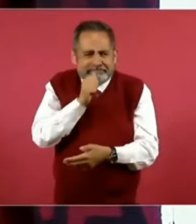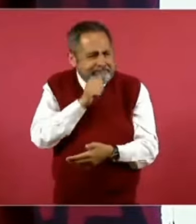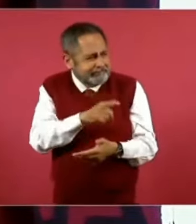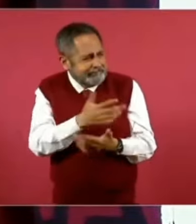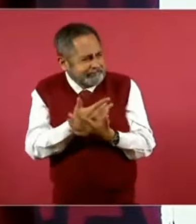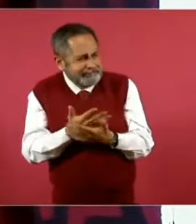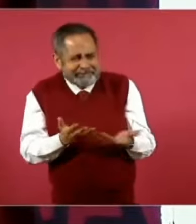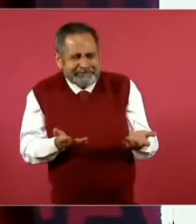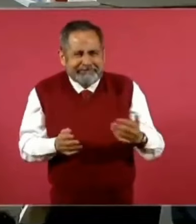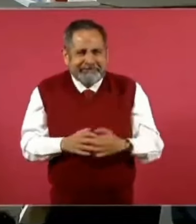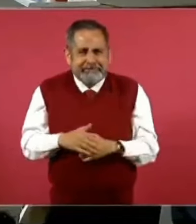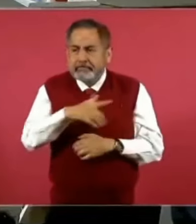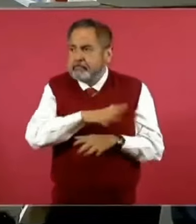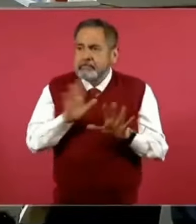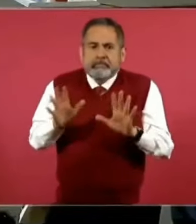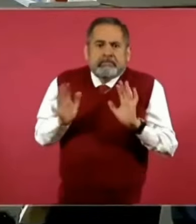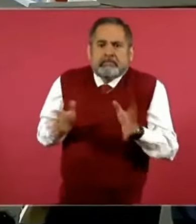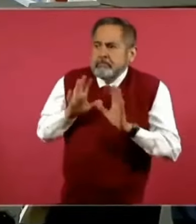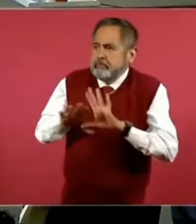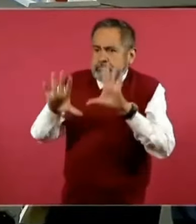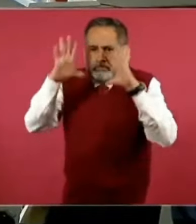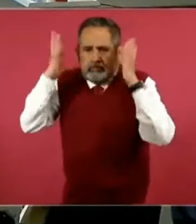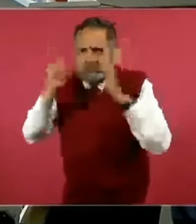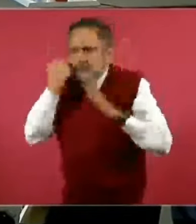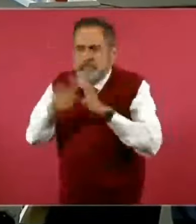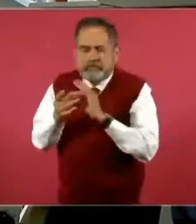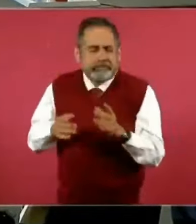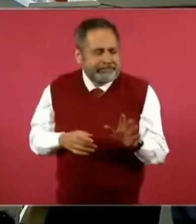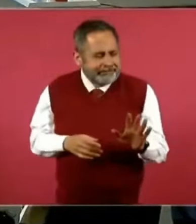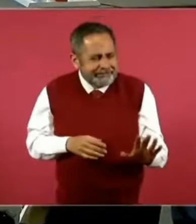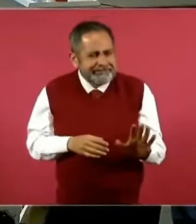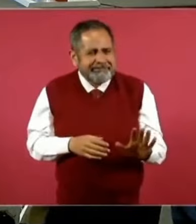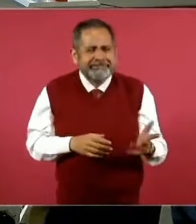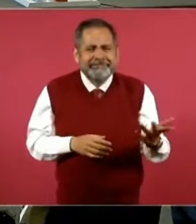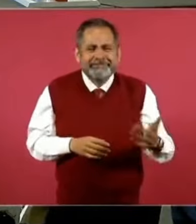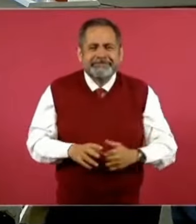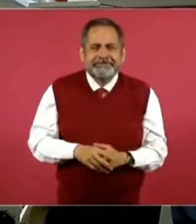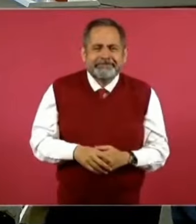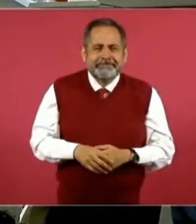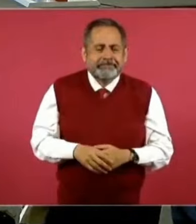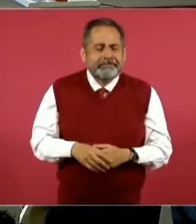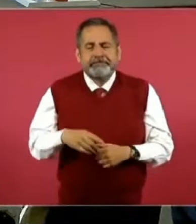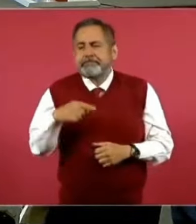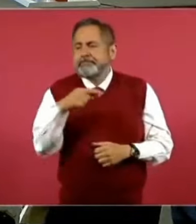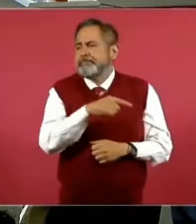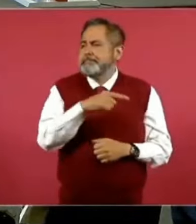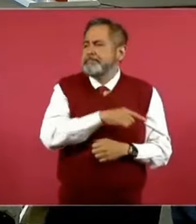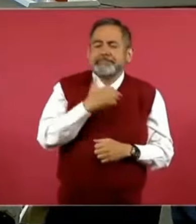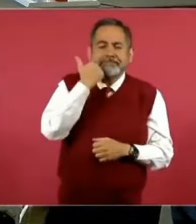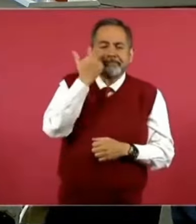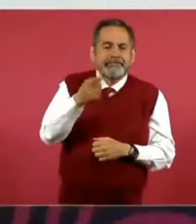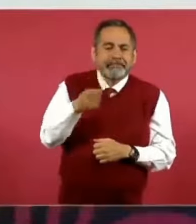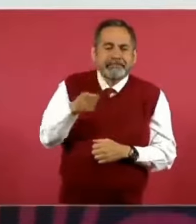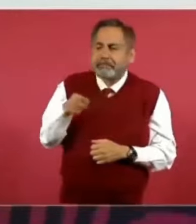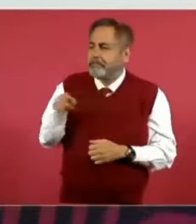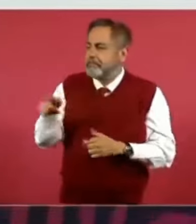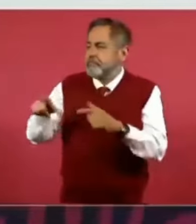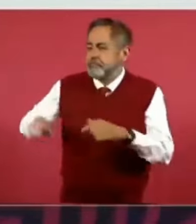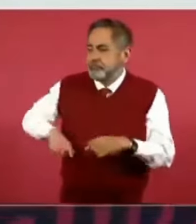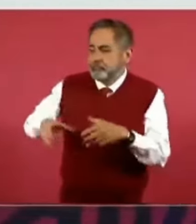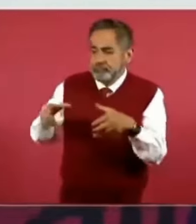electoral ya quieren adelantar una especie de gobierno de